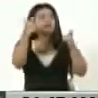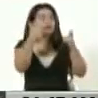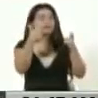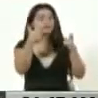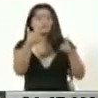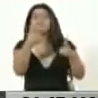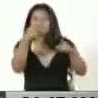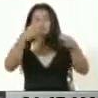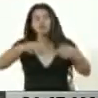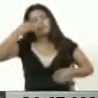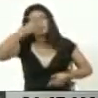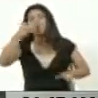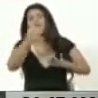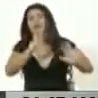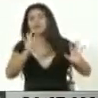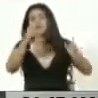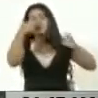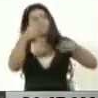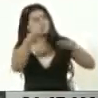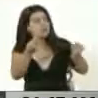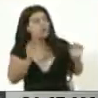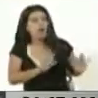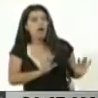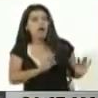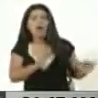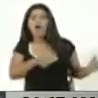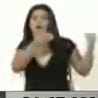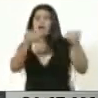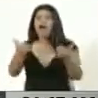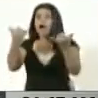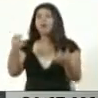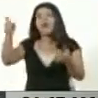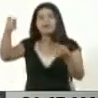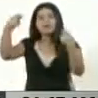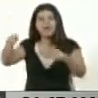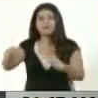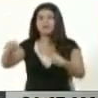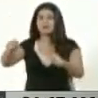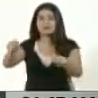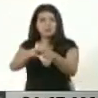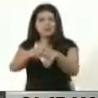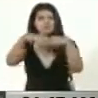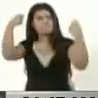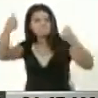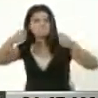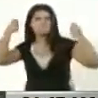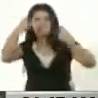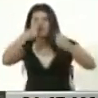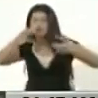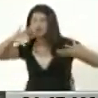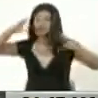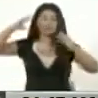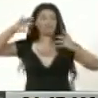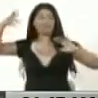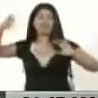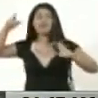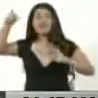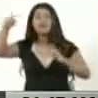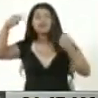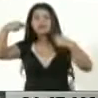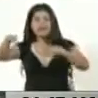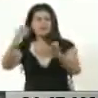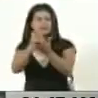destruyendo por la fuerza, por la vía de la imposición, de la fuerza, del sabotaje, del asalto a la nación, están